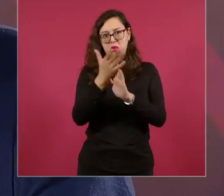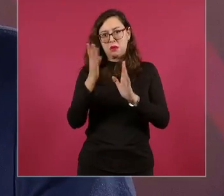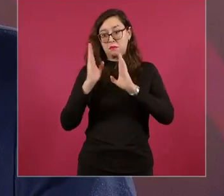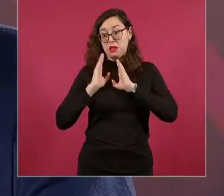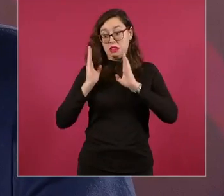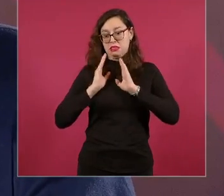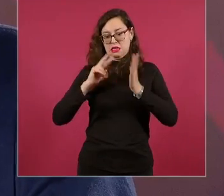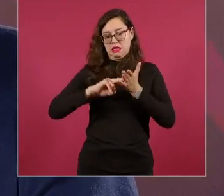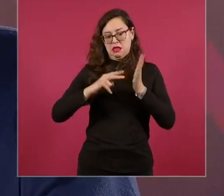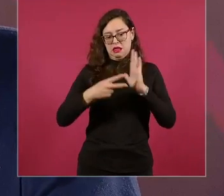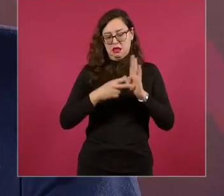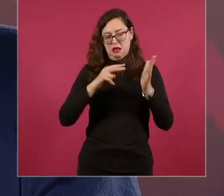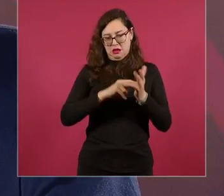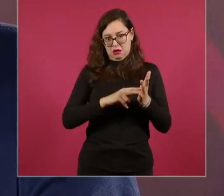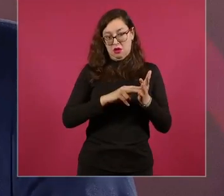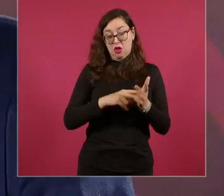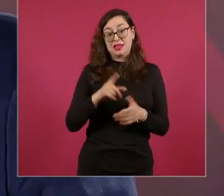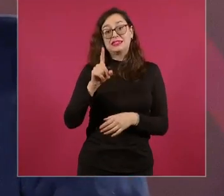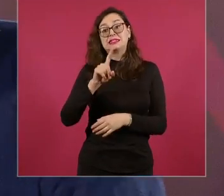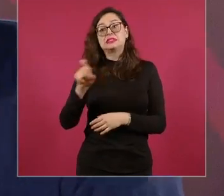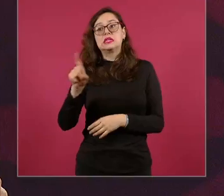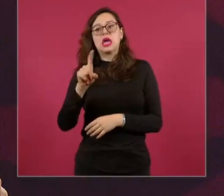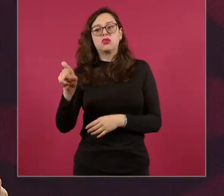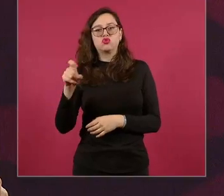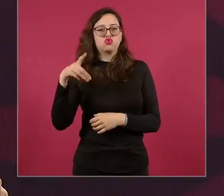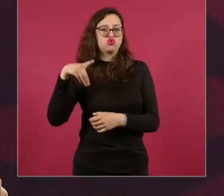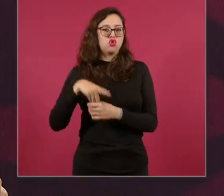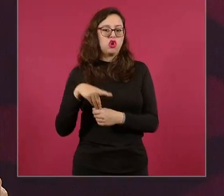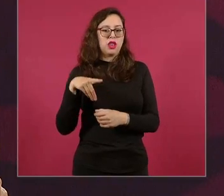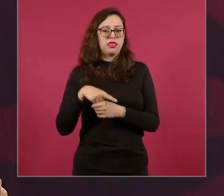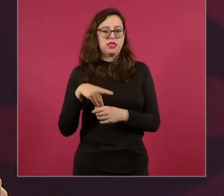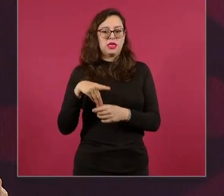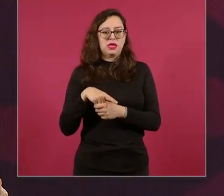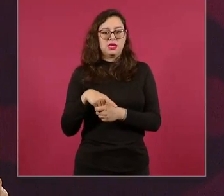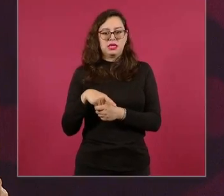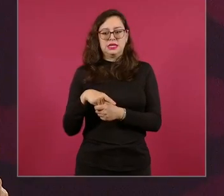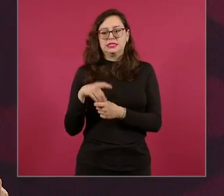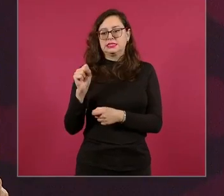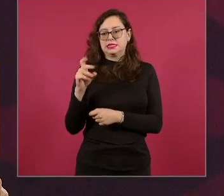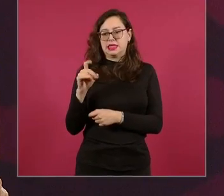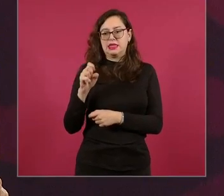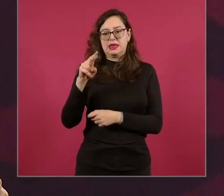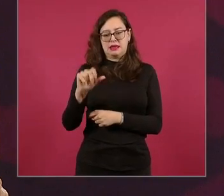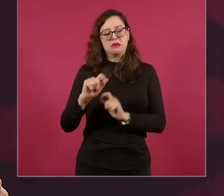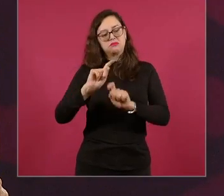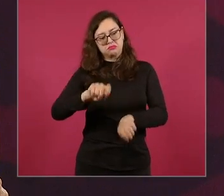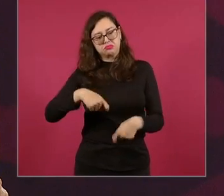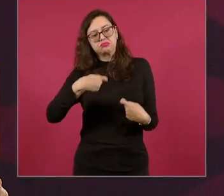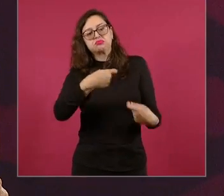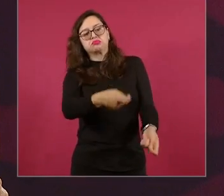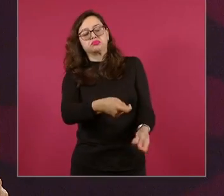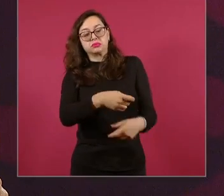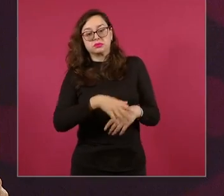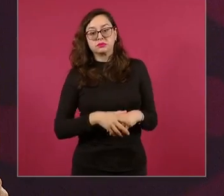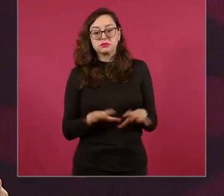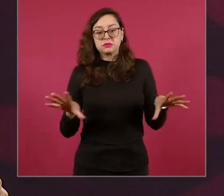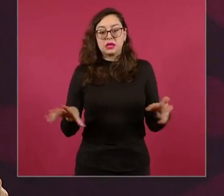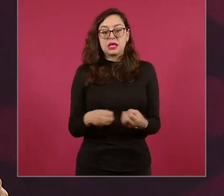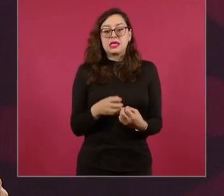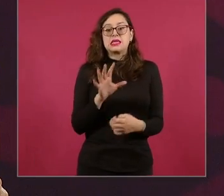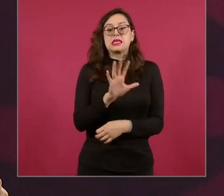militares y 100 donados por la Secretaría de la Defensa 500